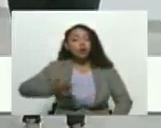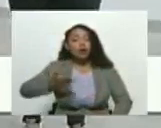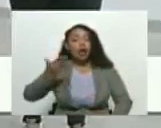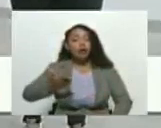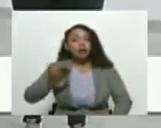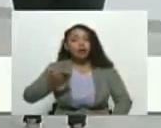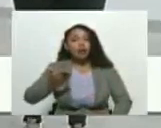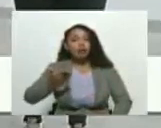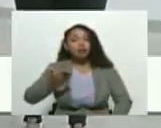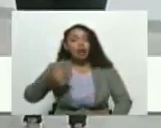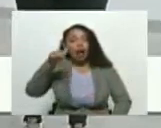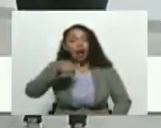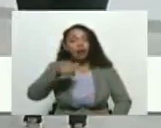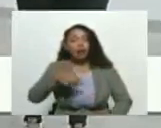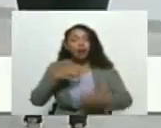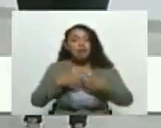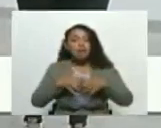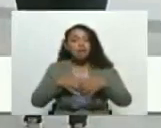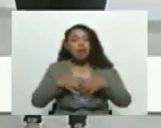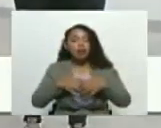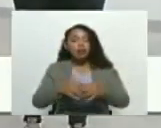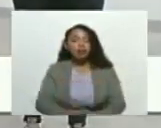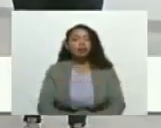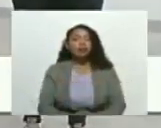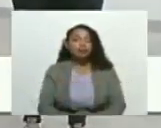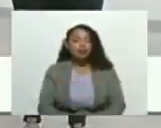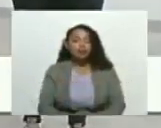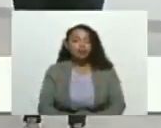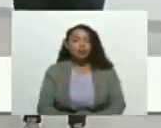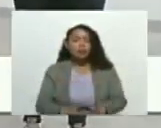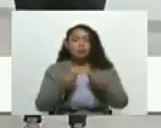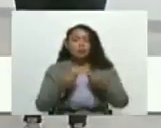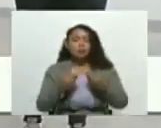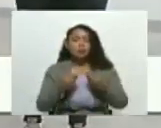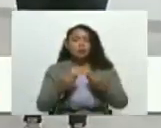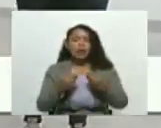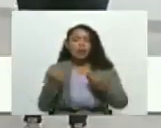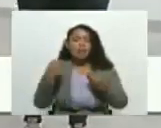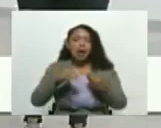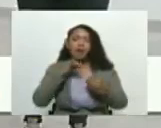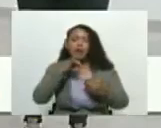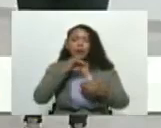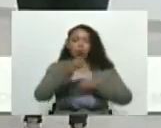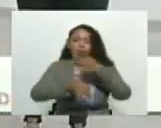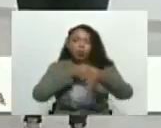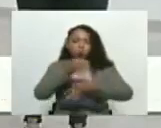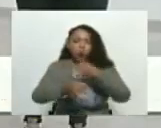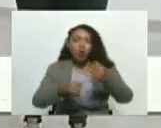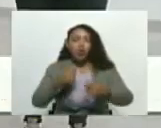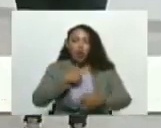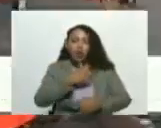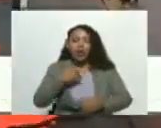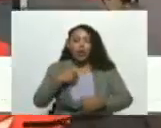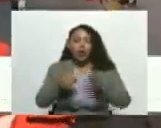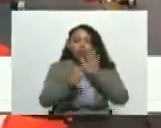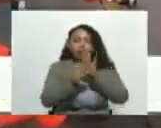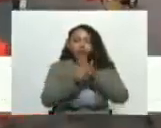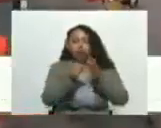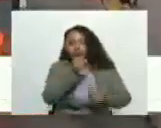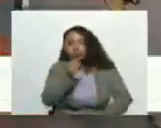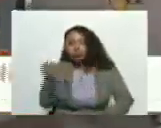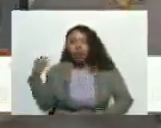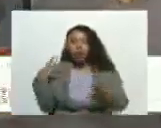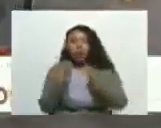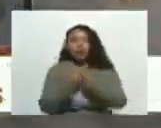confluye en esta empresa Red Ahoy. Para ampliar esta información, voy a dejar en el uso la palabra al